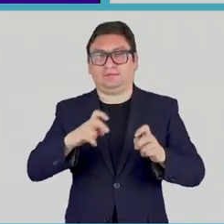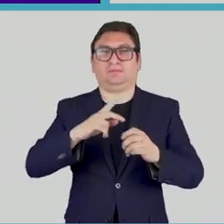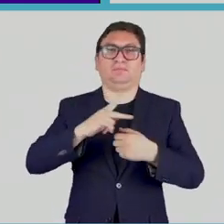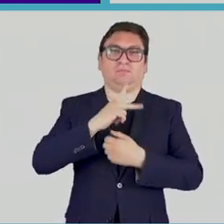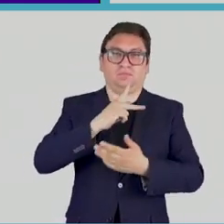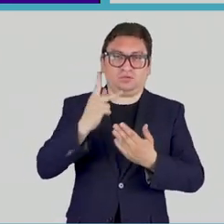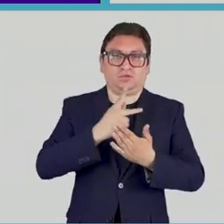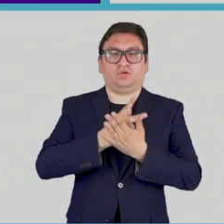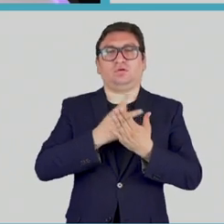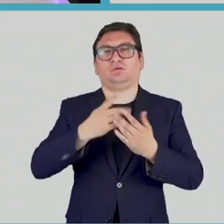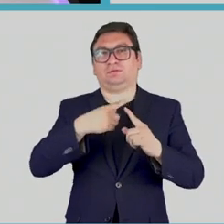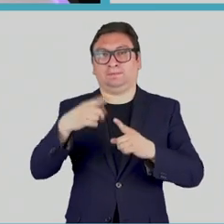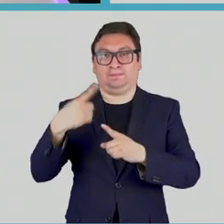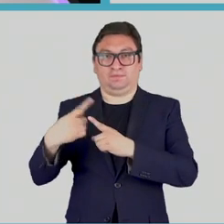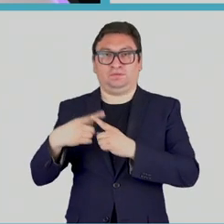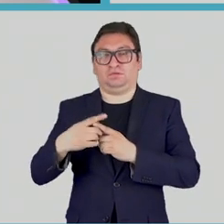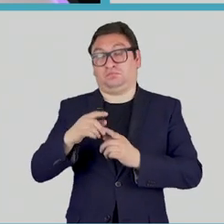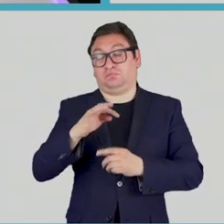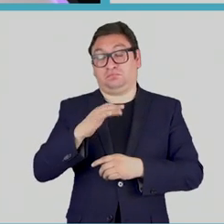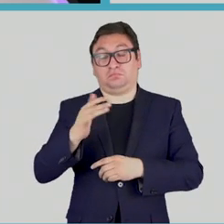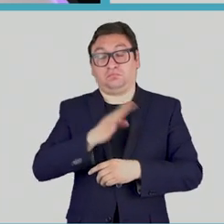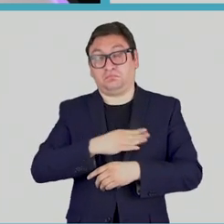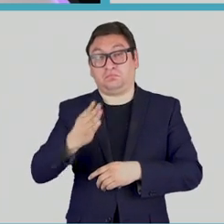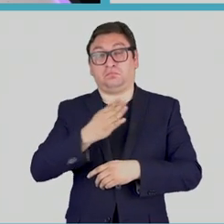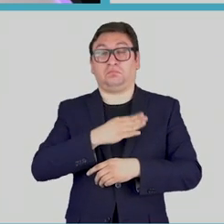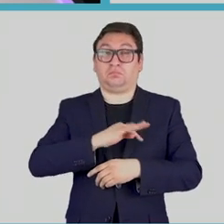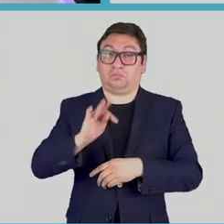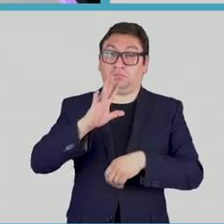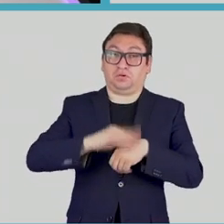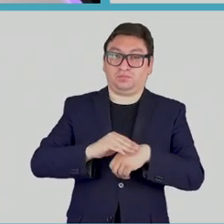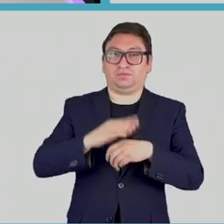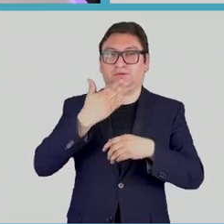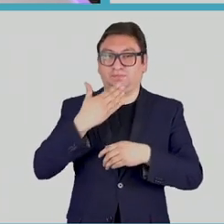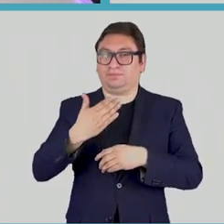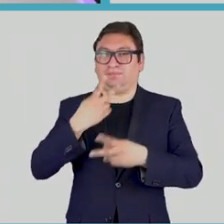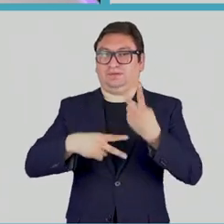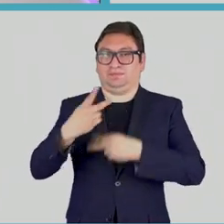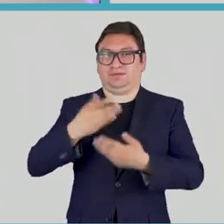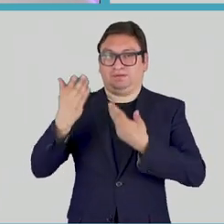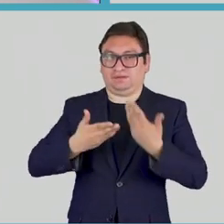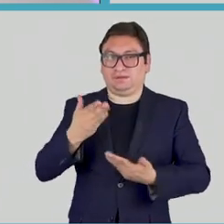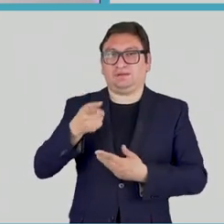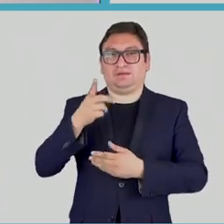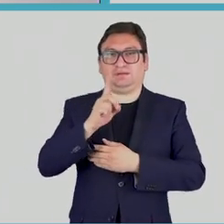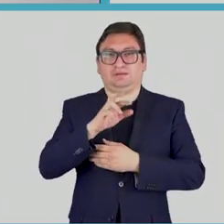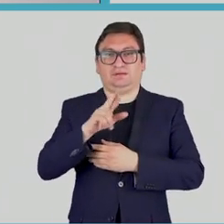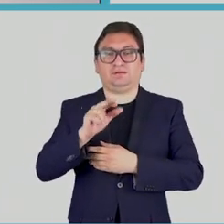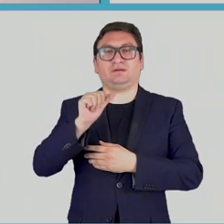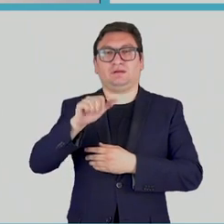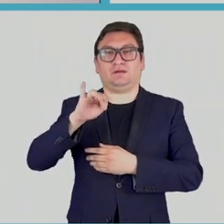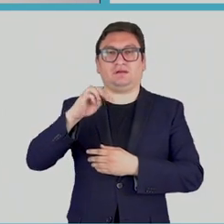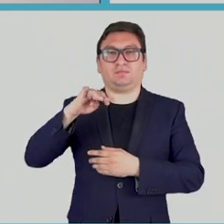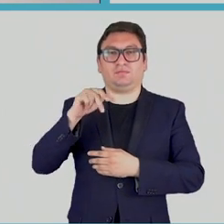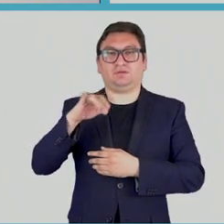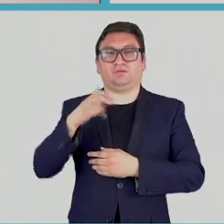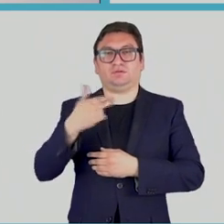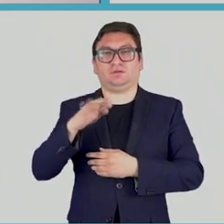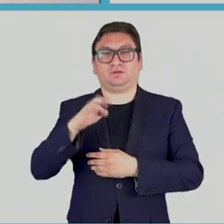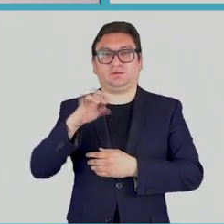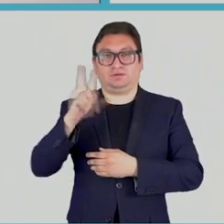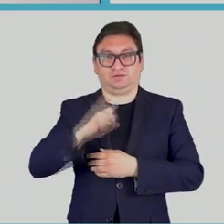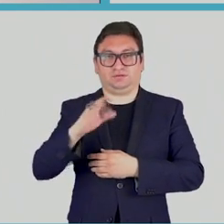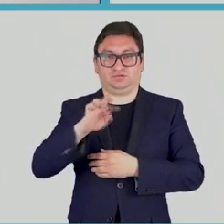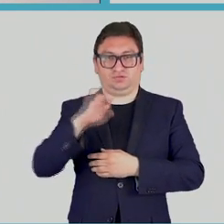de este programa Y bueno pues si me lo permites querido Gabriel le doy la más cordial Bienvenida al doctor Armando Hernández